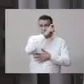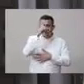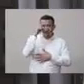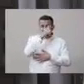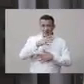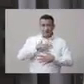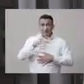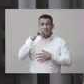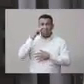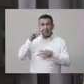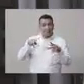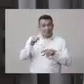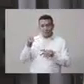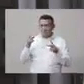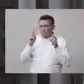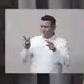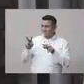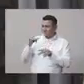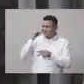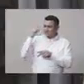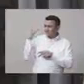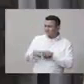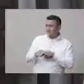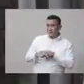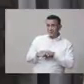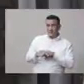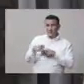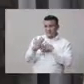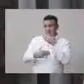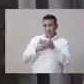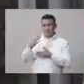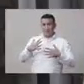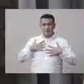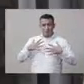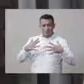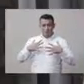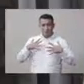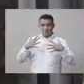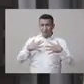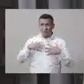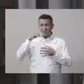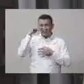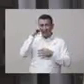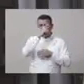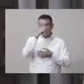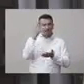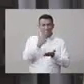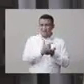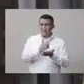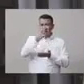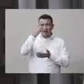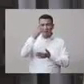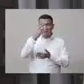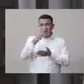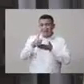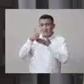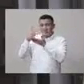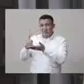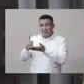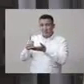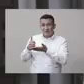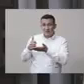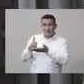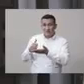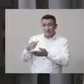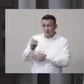una limitación respiratoria aguda que complica considerablemente su estado de salud. Mediante el